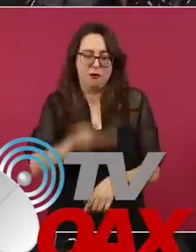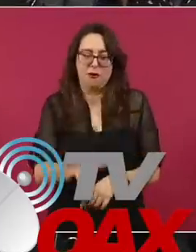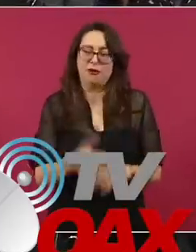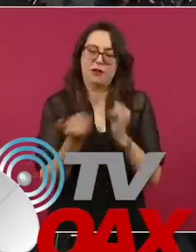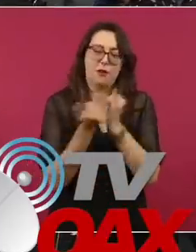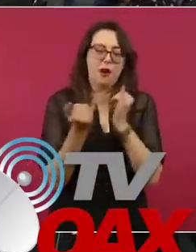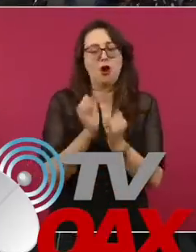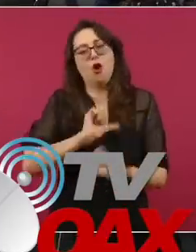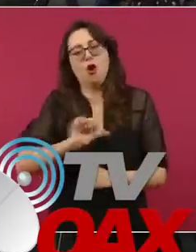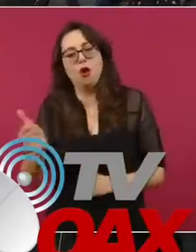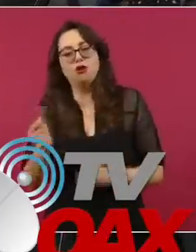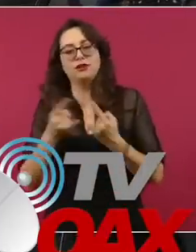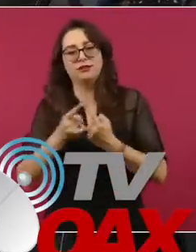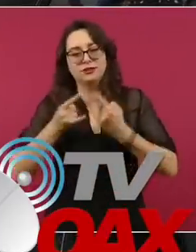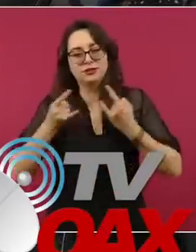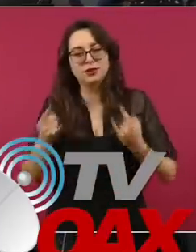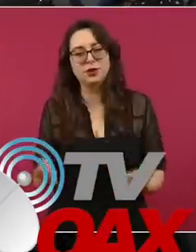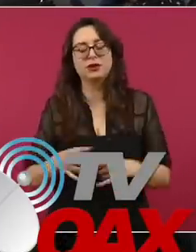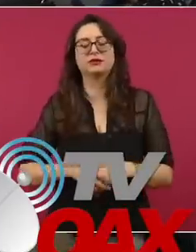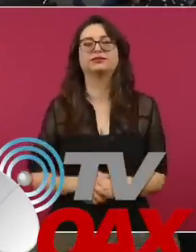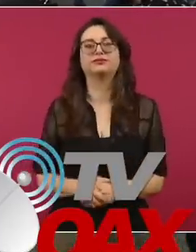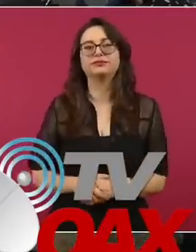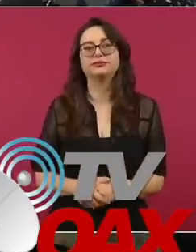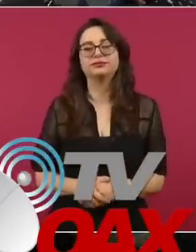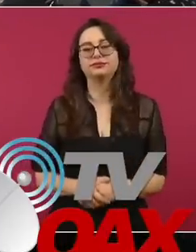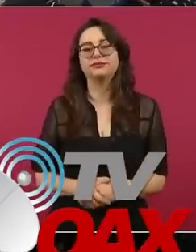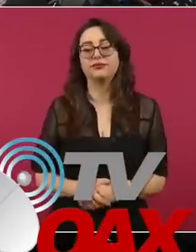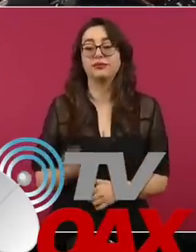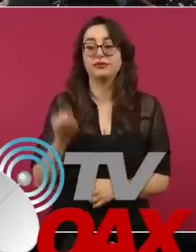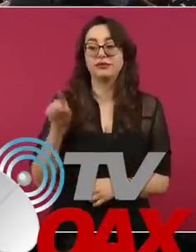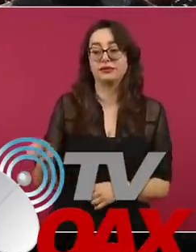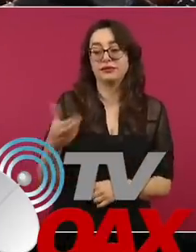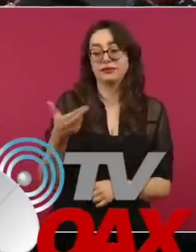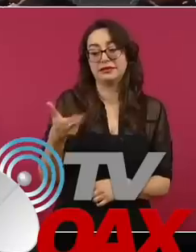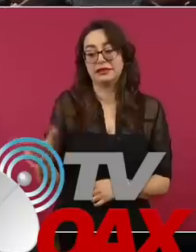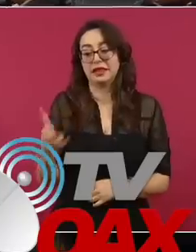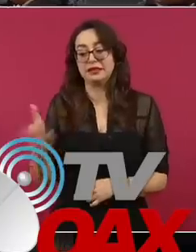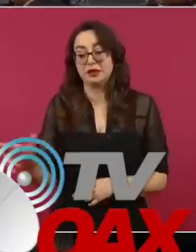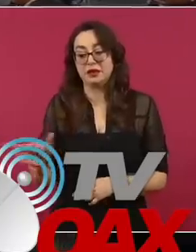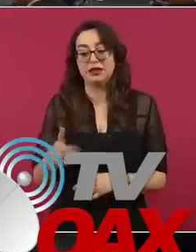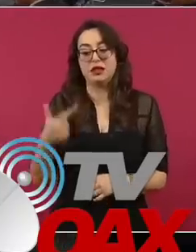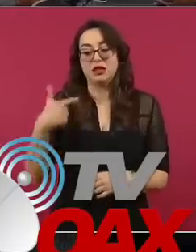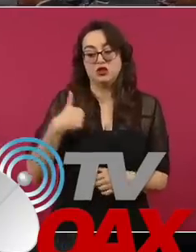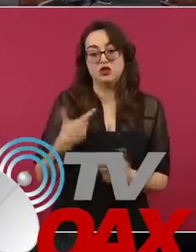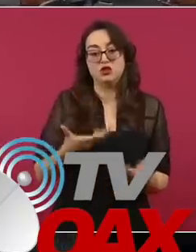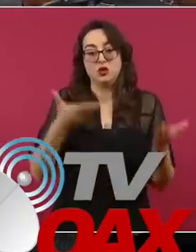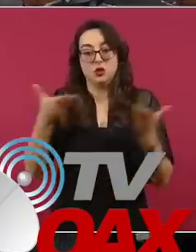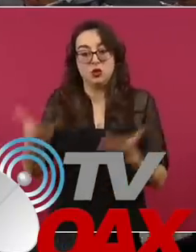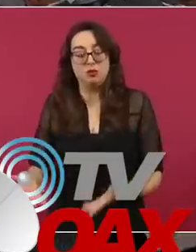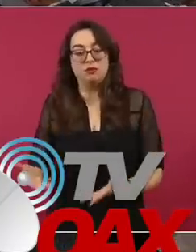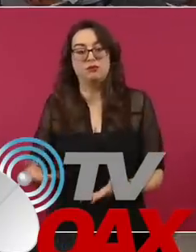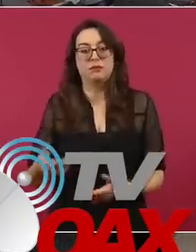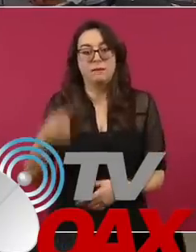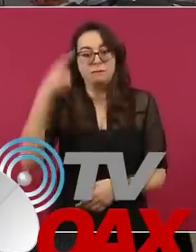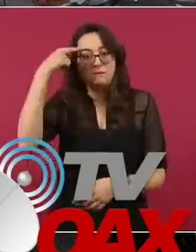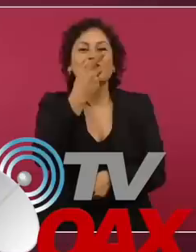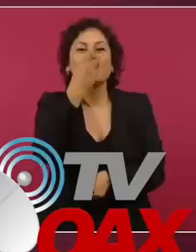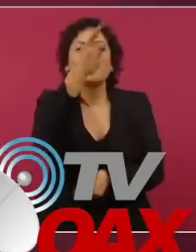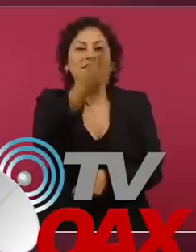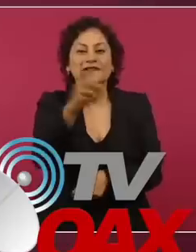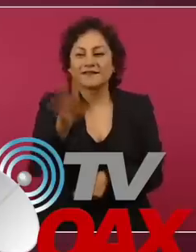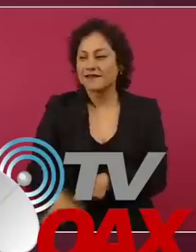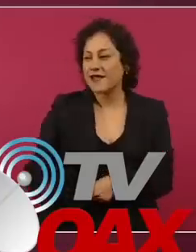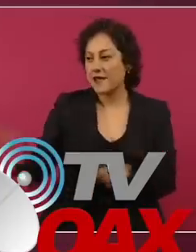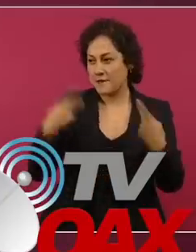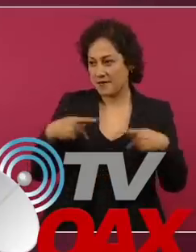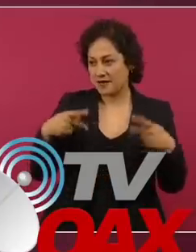un restaurante y le conté que yo venía exclusivamente para esta entrevista. Por eso le pido perdón a los colegas